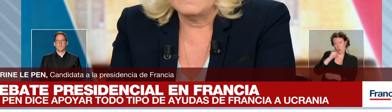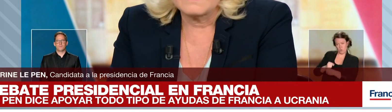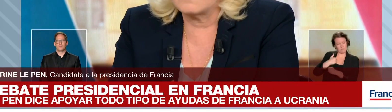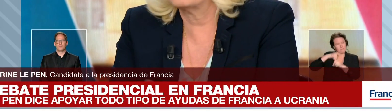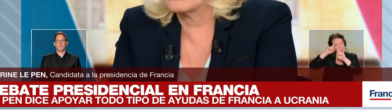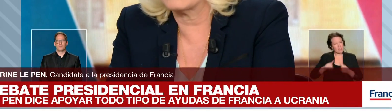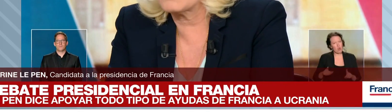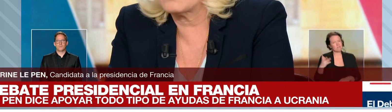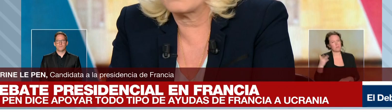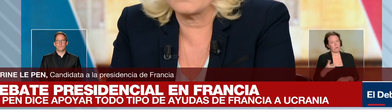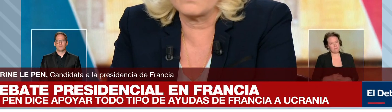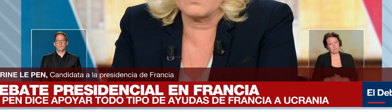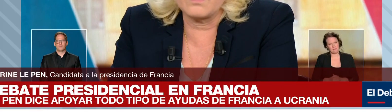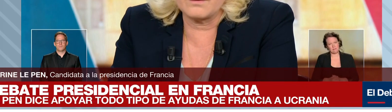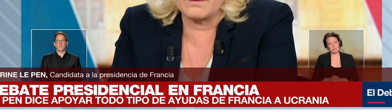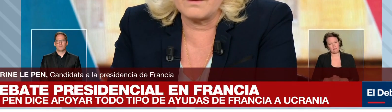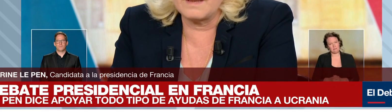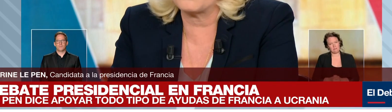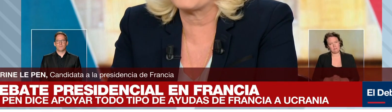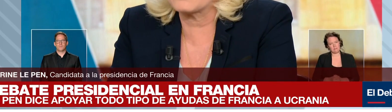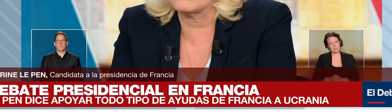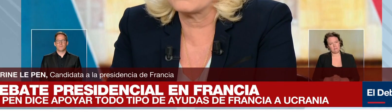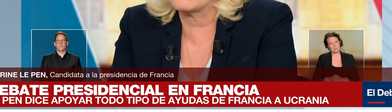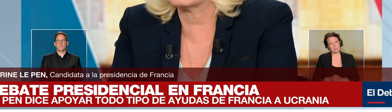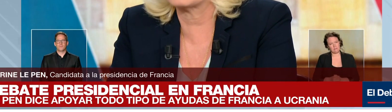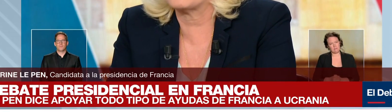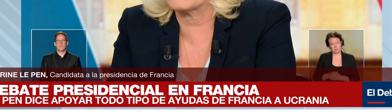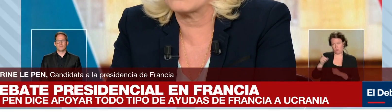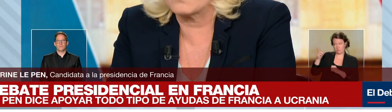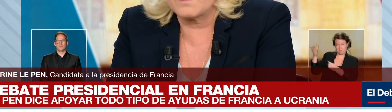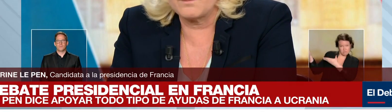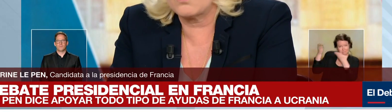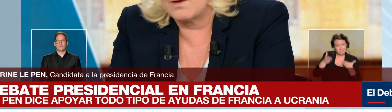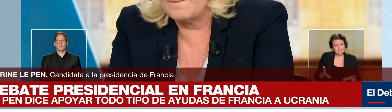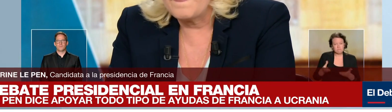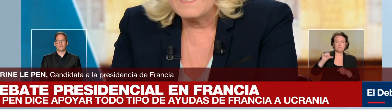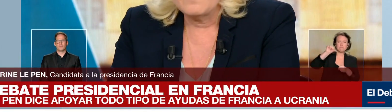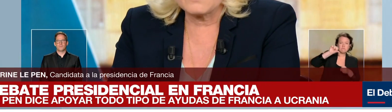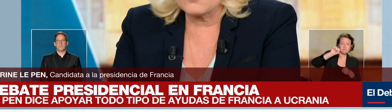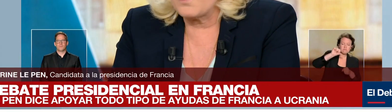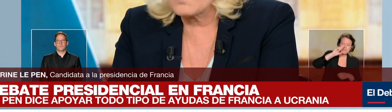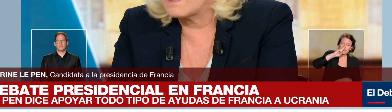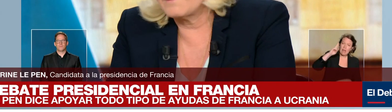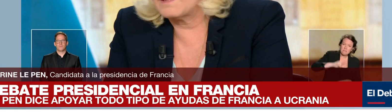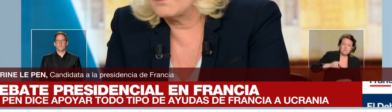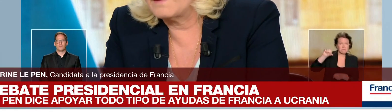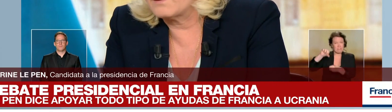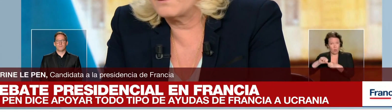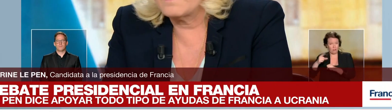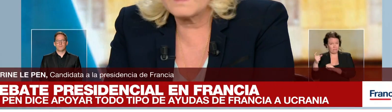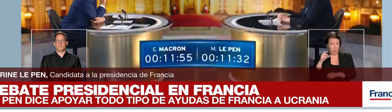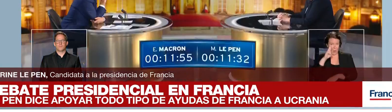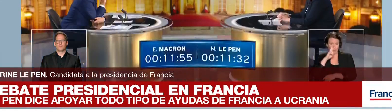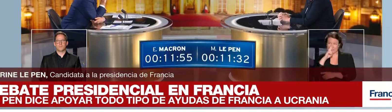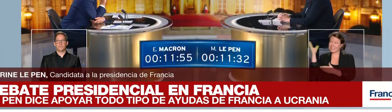con la cual yo no estuve de acuerdo es el bloqueo de la importación del gas y del petróleo rusos. ¿Por qué? Porque